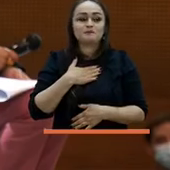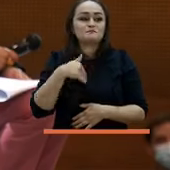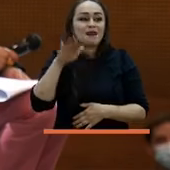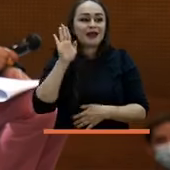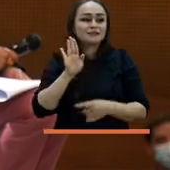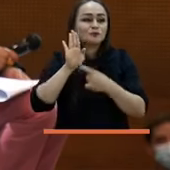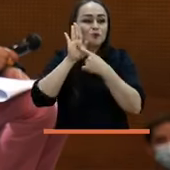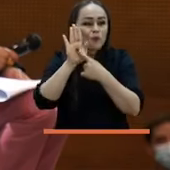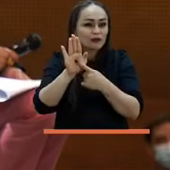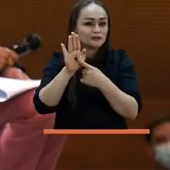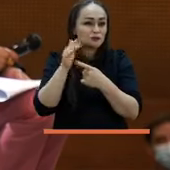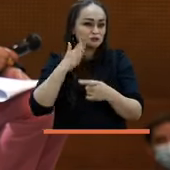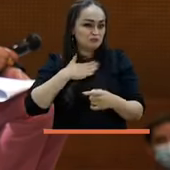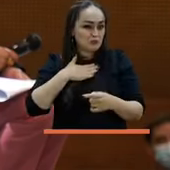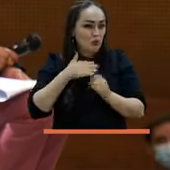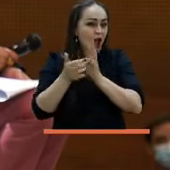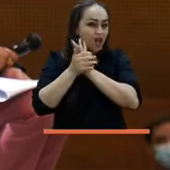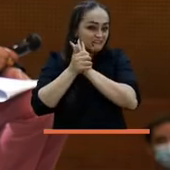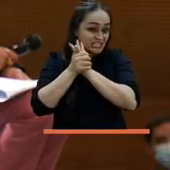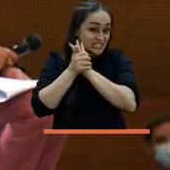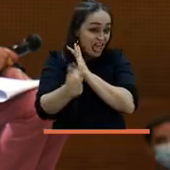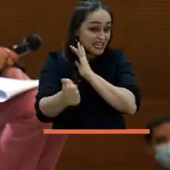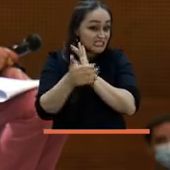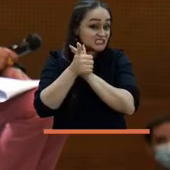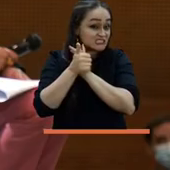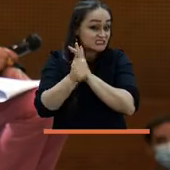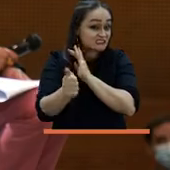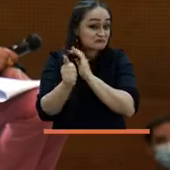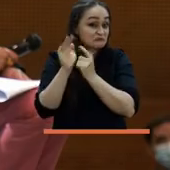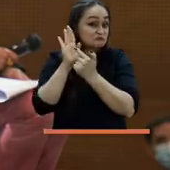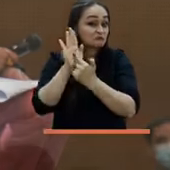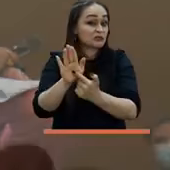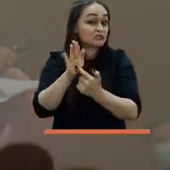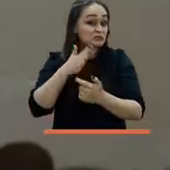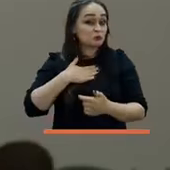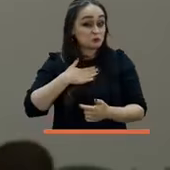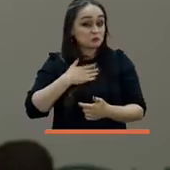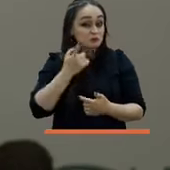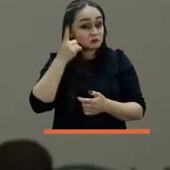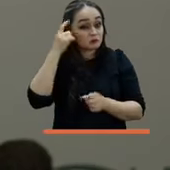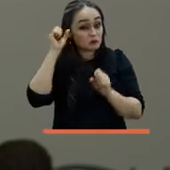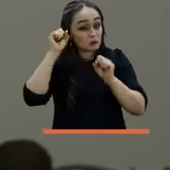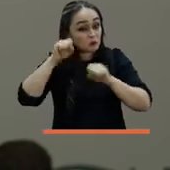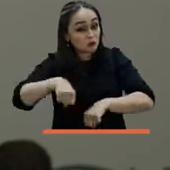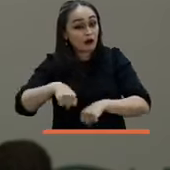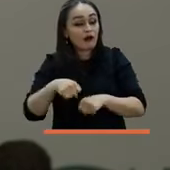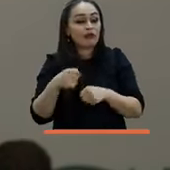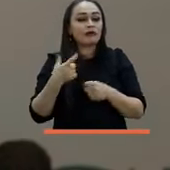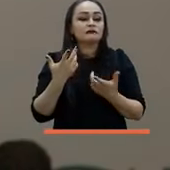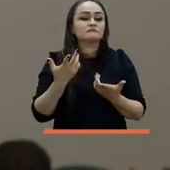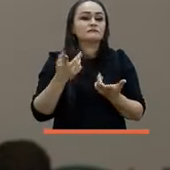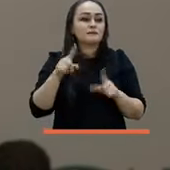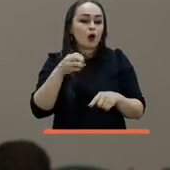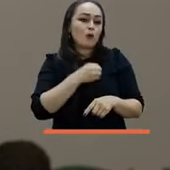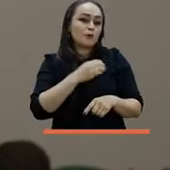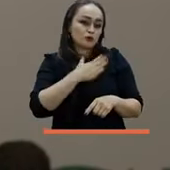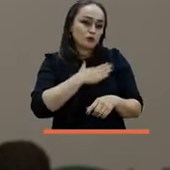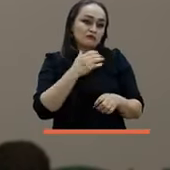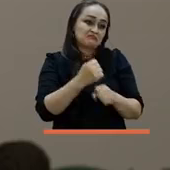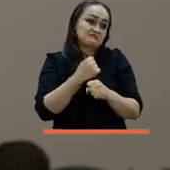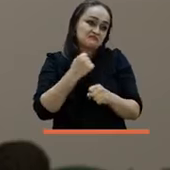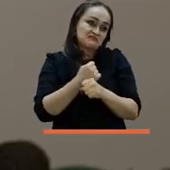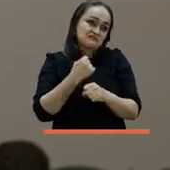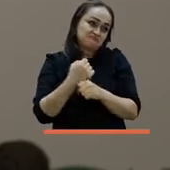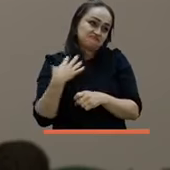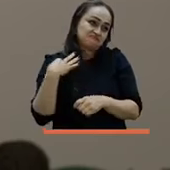las habilidades que uno tiene y también de las oportunidades laborales que se les